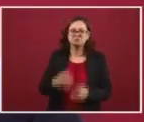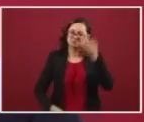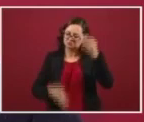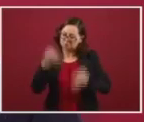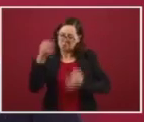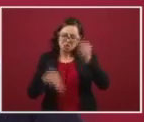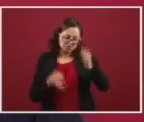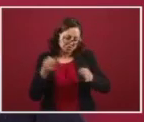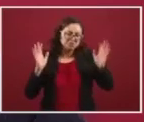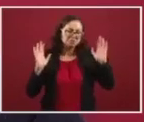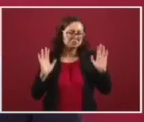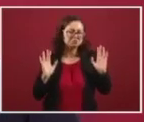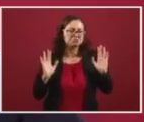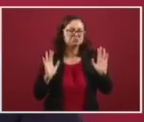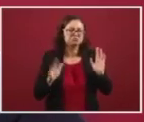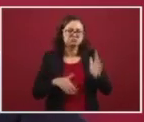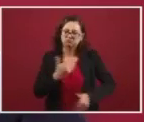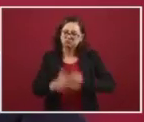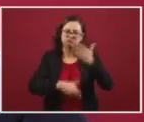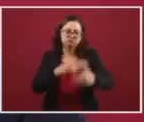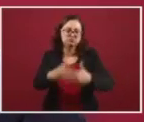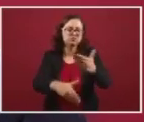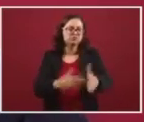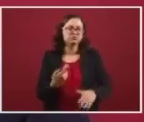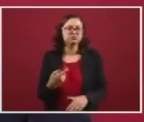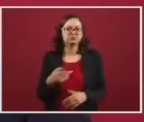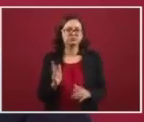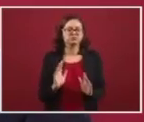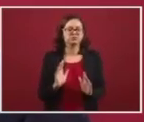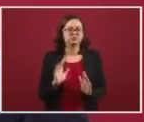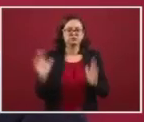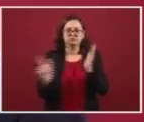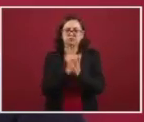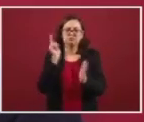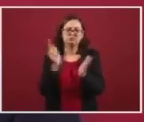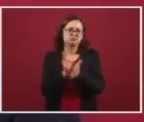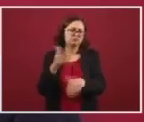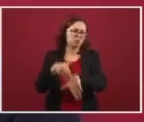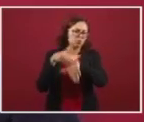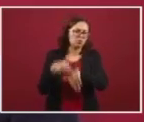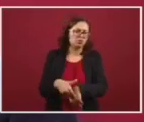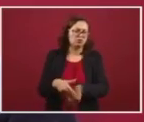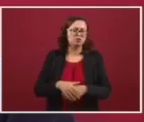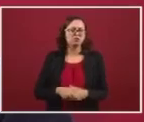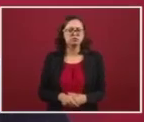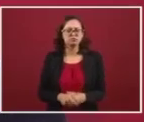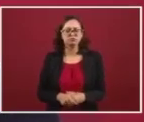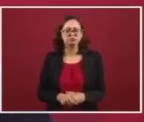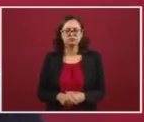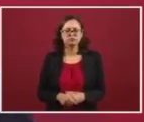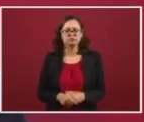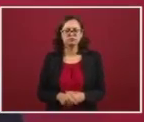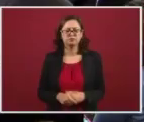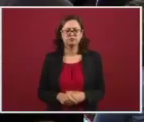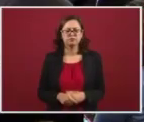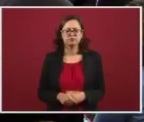tribunales y todo con apego a la ley. No van a